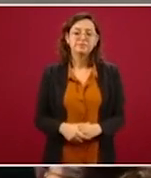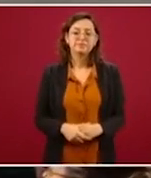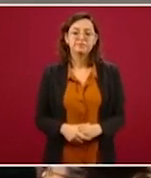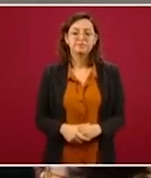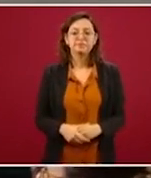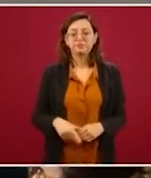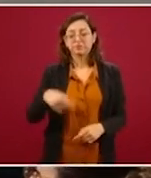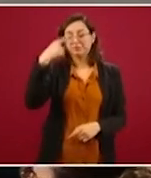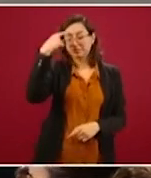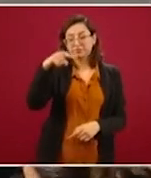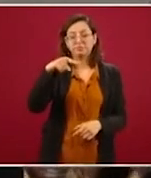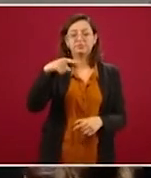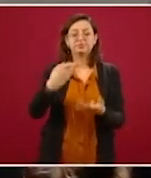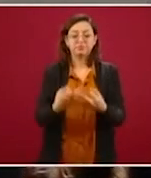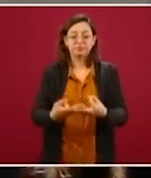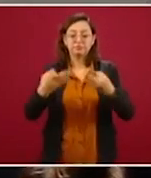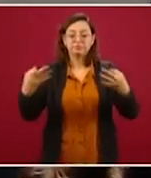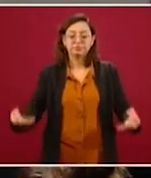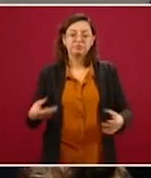con los terrenos